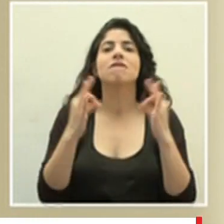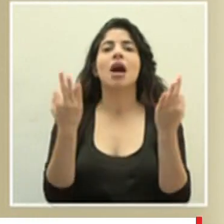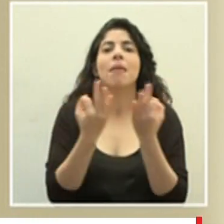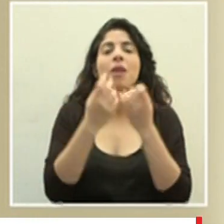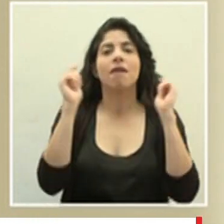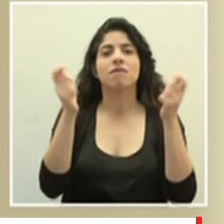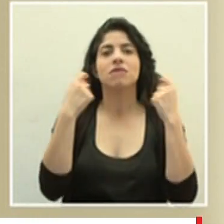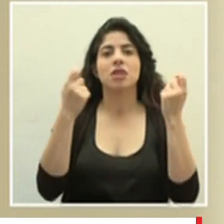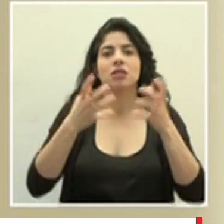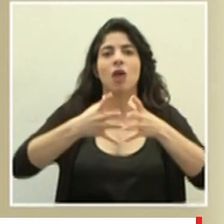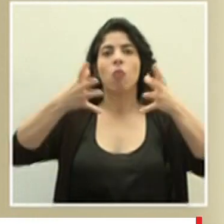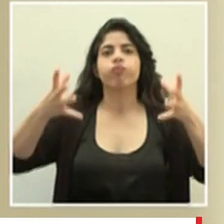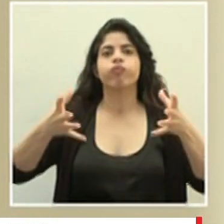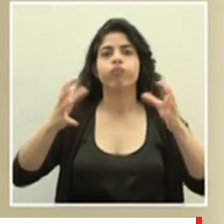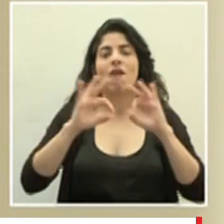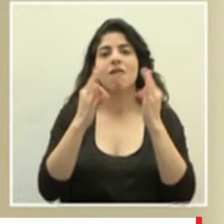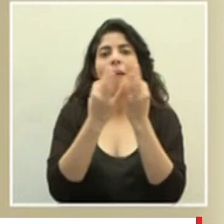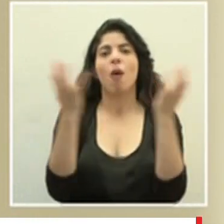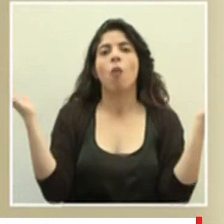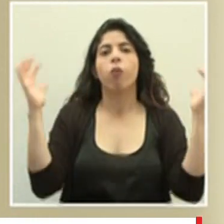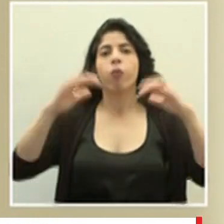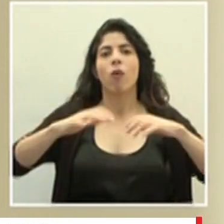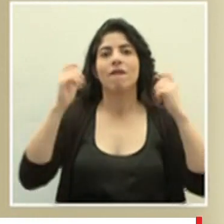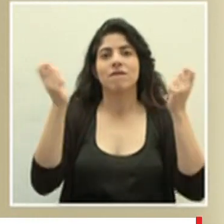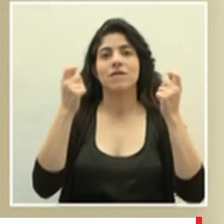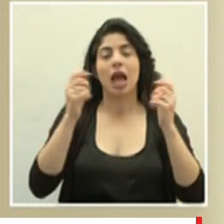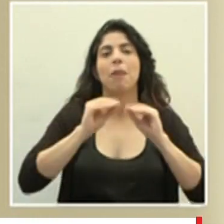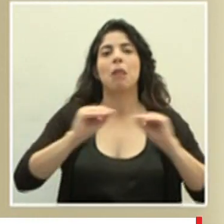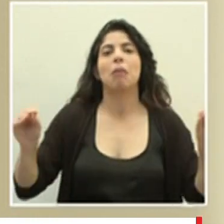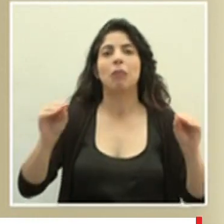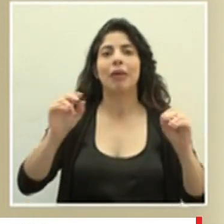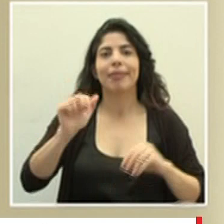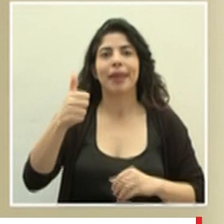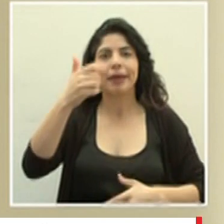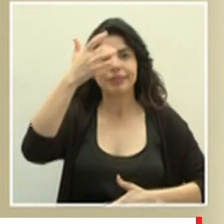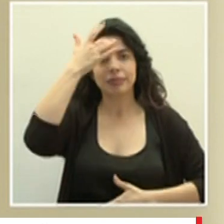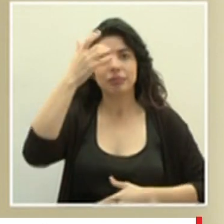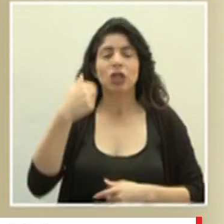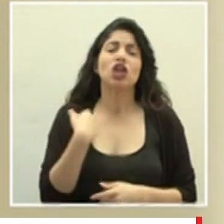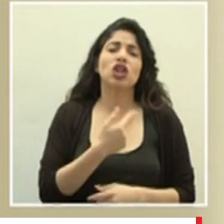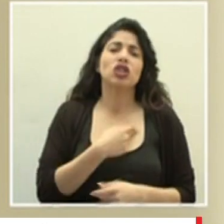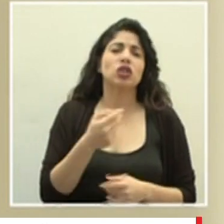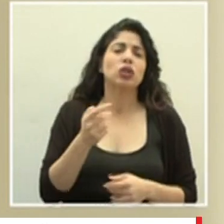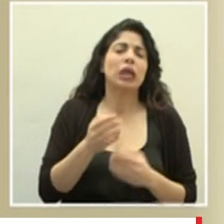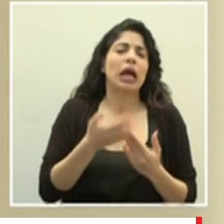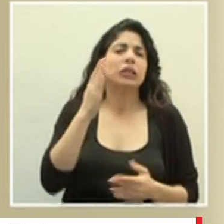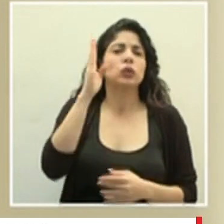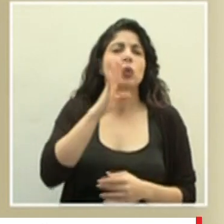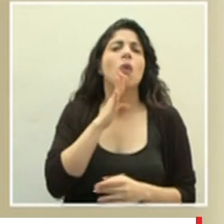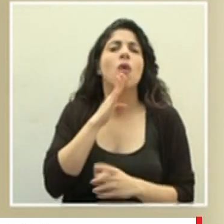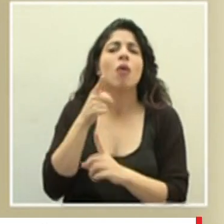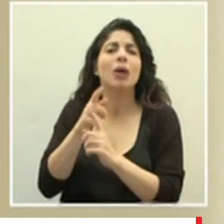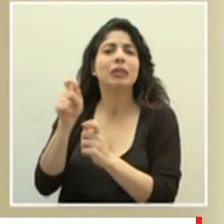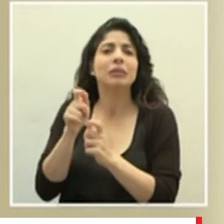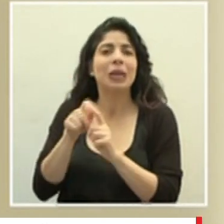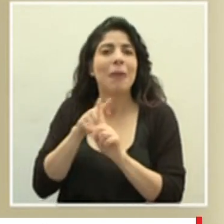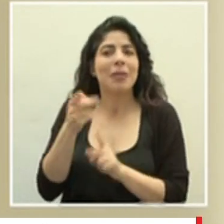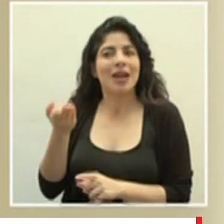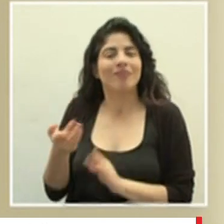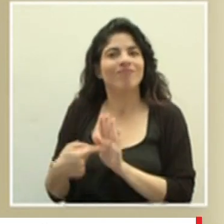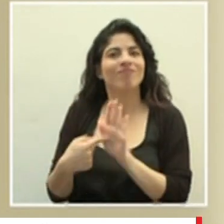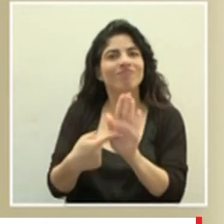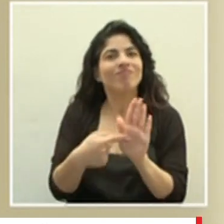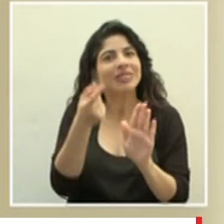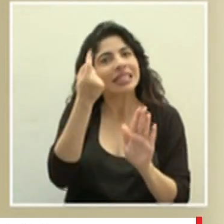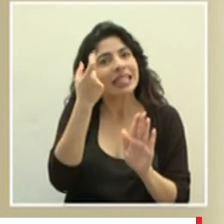grande. E insisto, generalmente no nos referimos a casos específicos, pero eso es de las cosas que tenemos que entender, que estamos